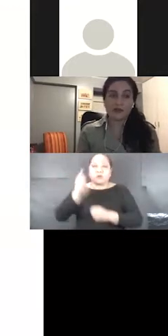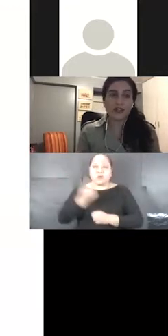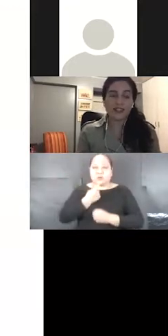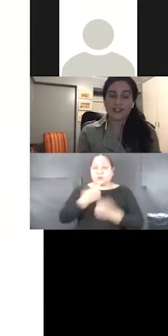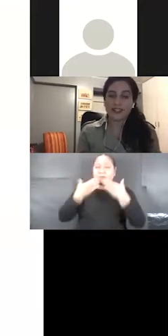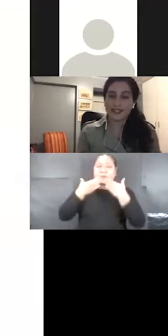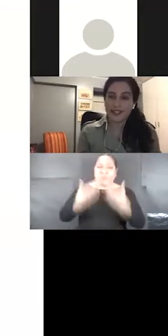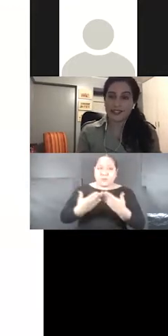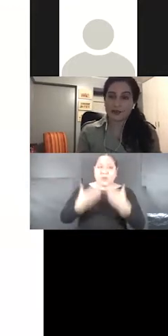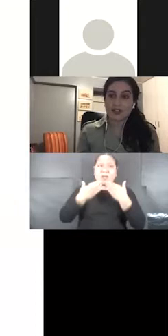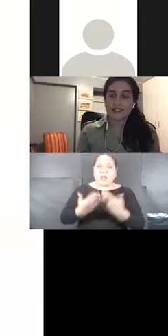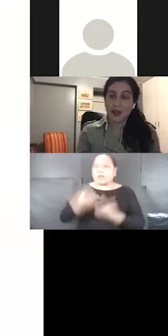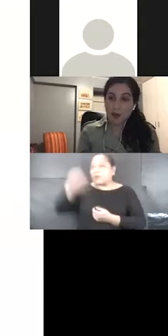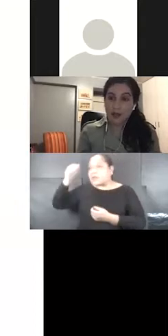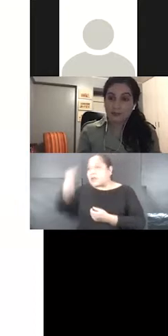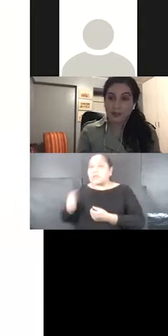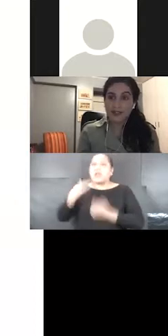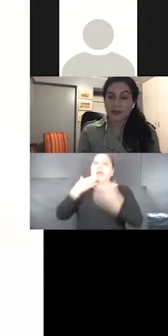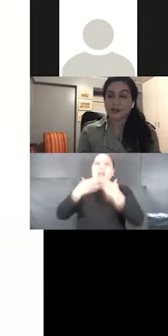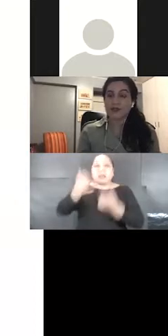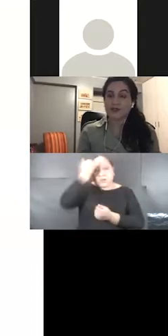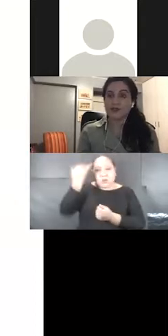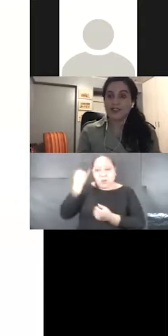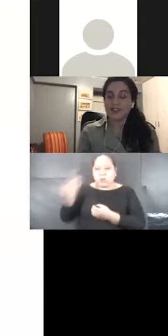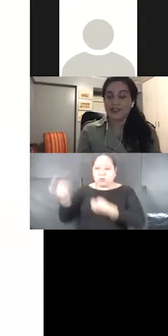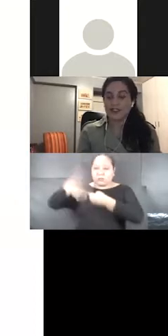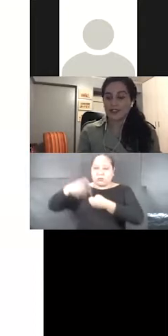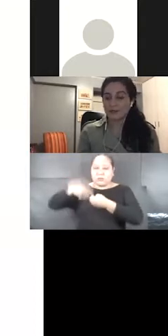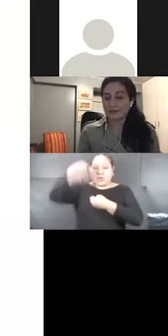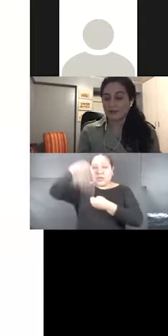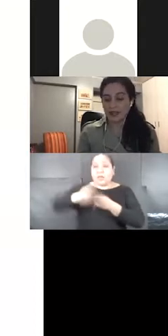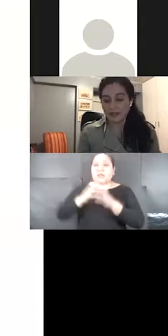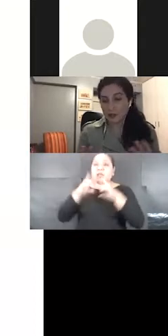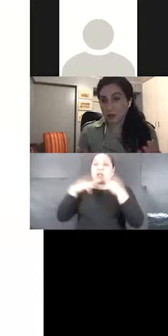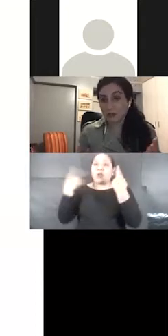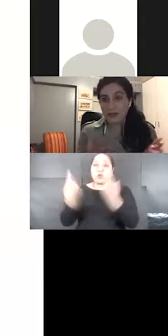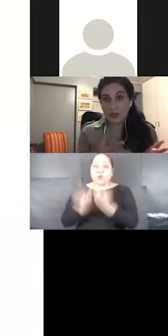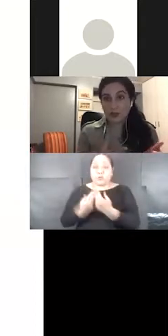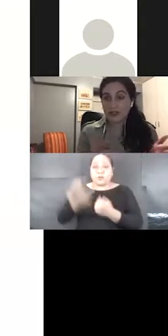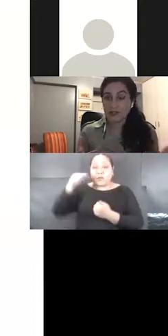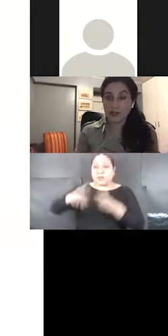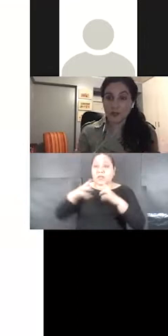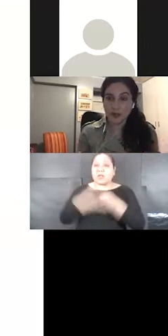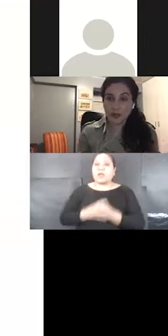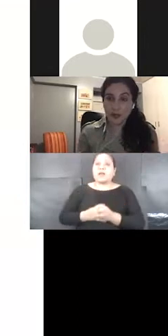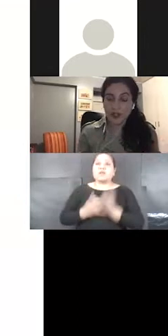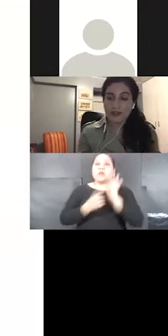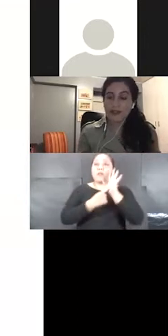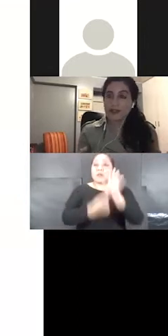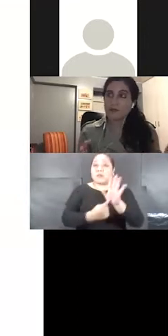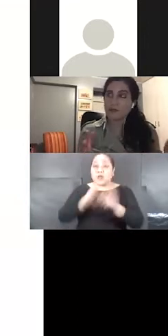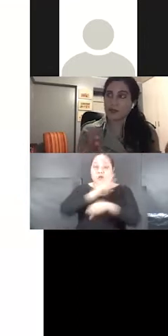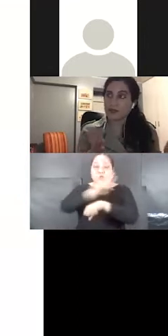mucho. Muchas gracias, Alexandra, muchas gracias, Juan, por estar con nosotros. El evento va a ser una presentación de 2